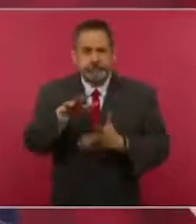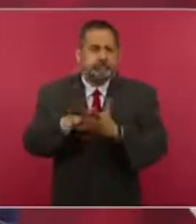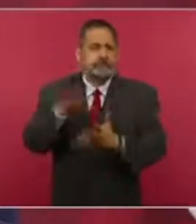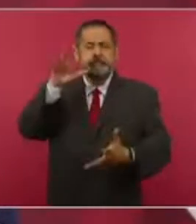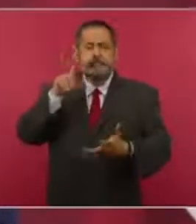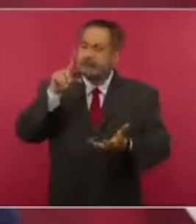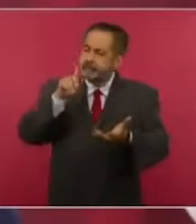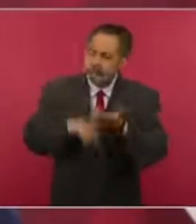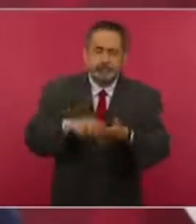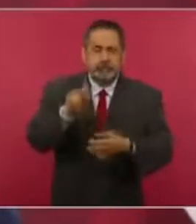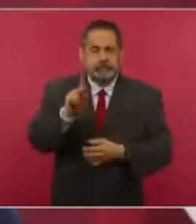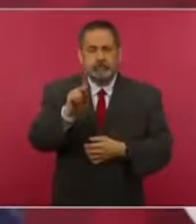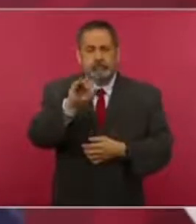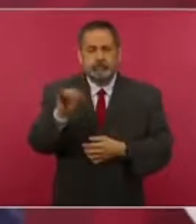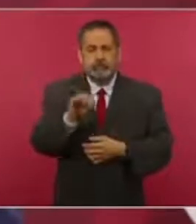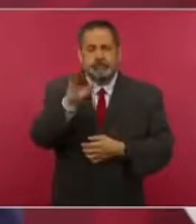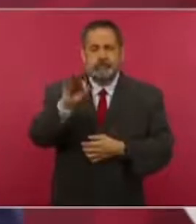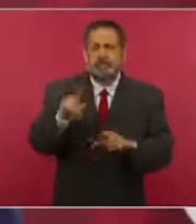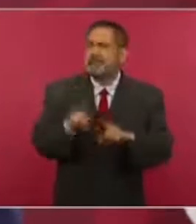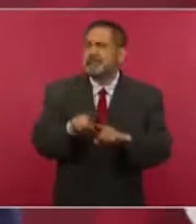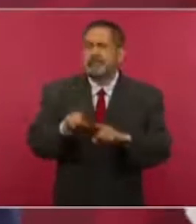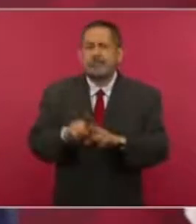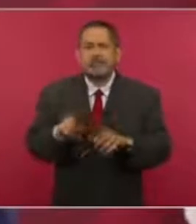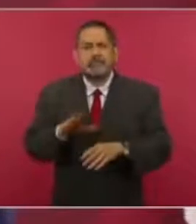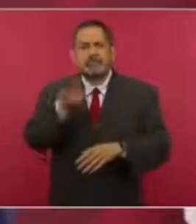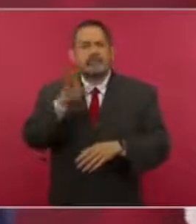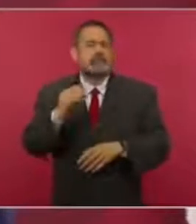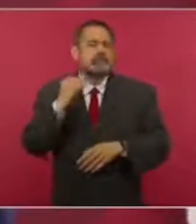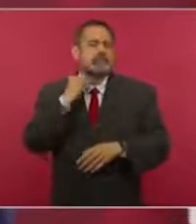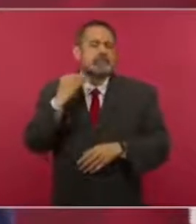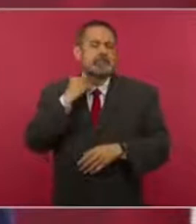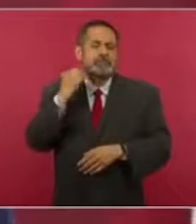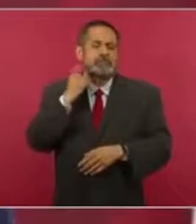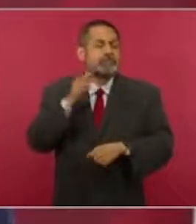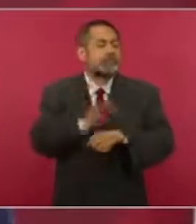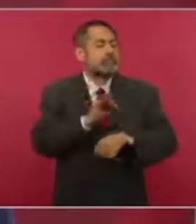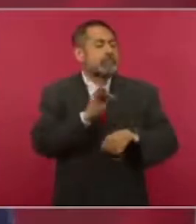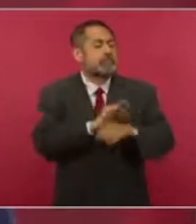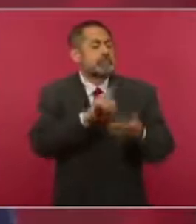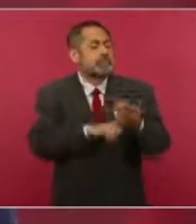Judicial, son como abogados patronales,